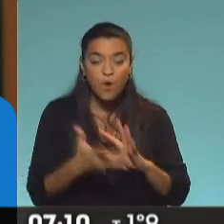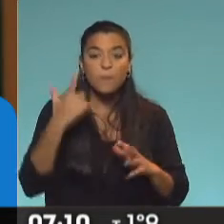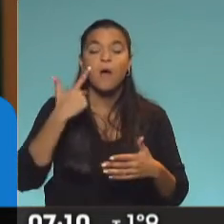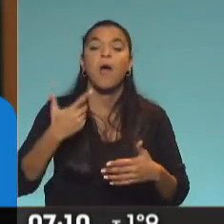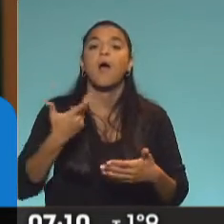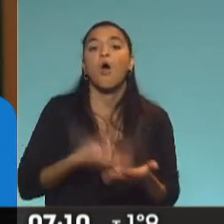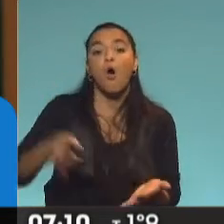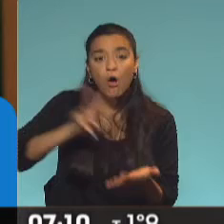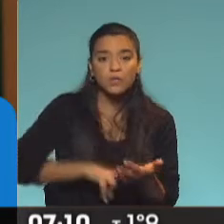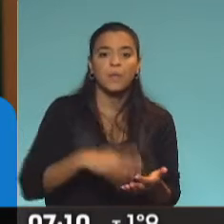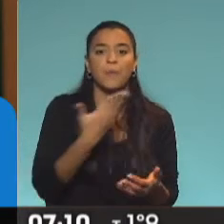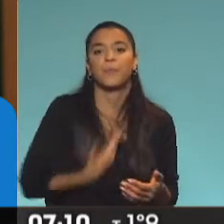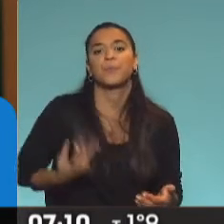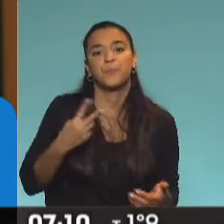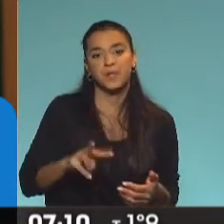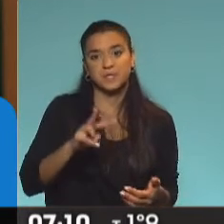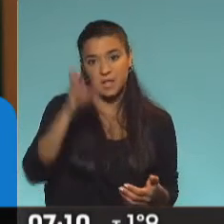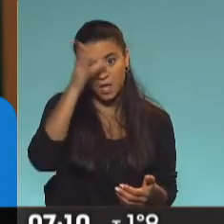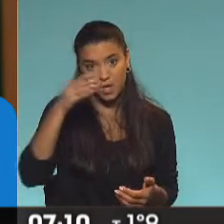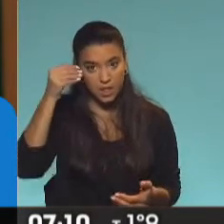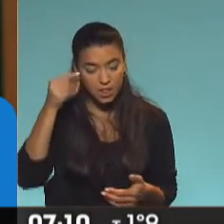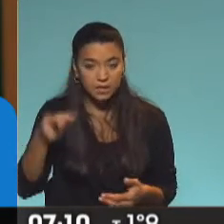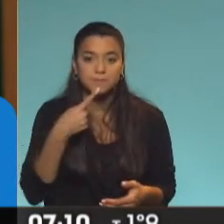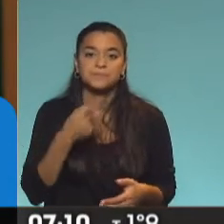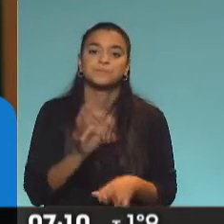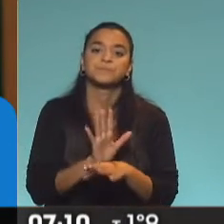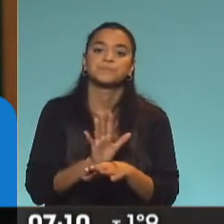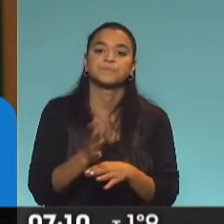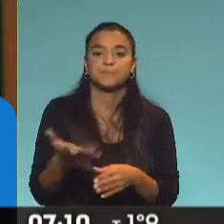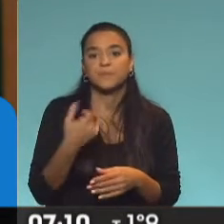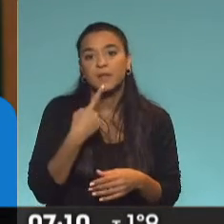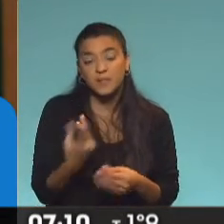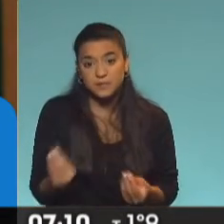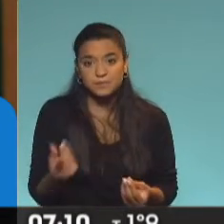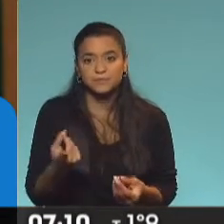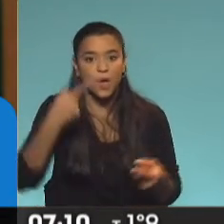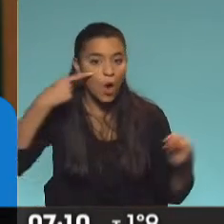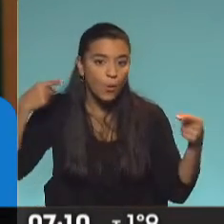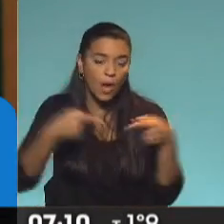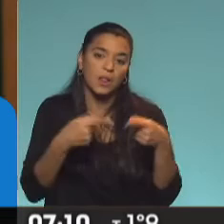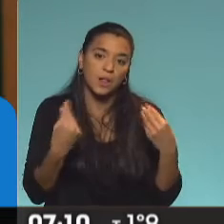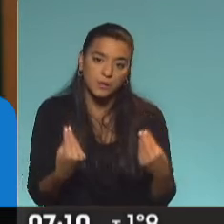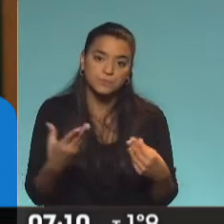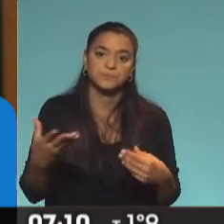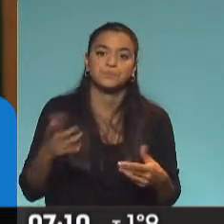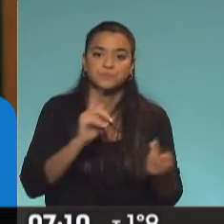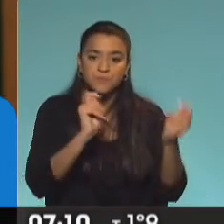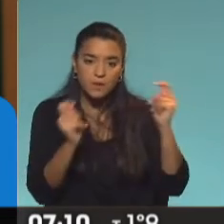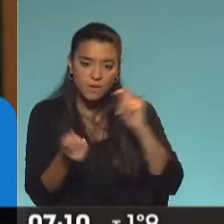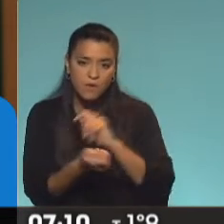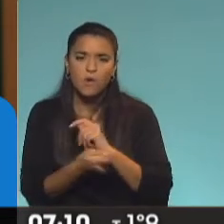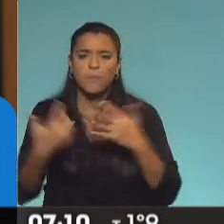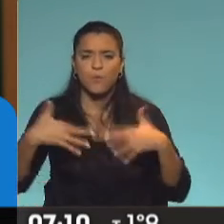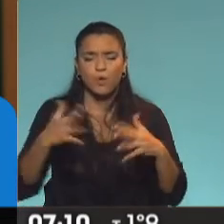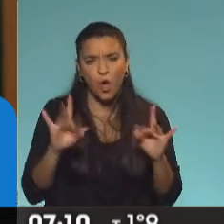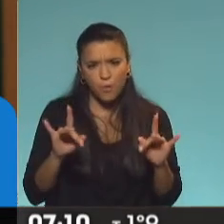la vicepresidenta de la Nación argumentando precisamente que el objetivo de toda esta reforma, que es muy